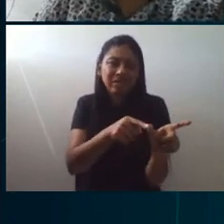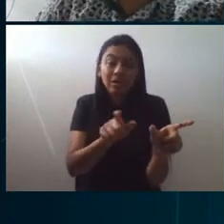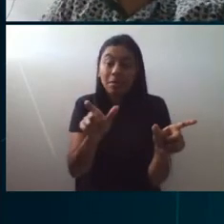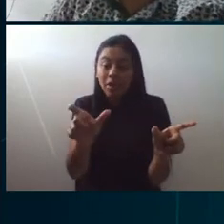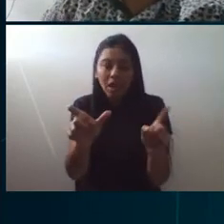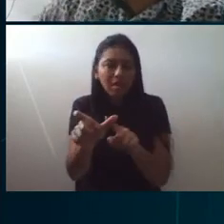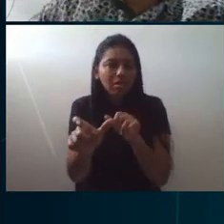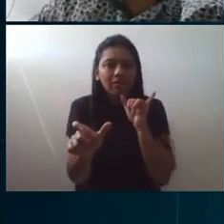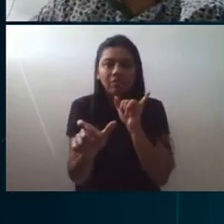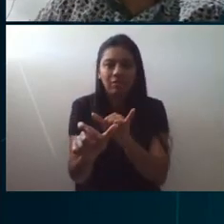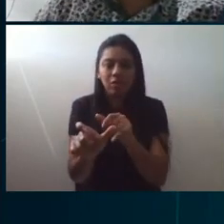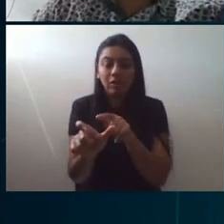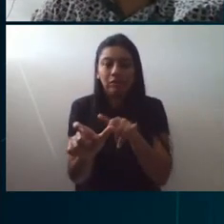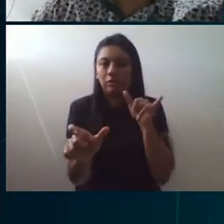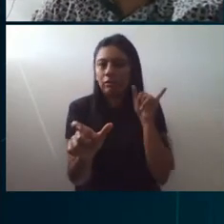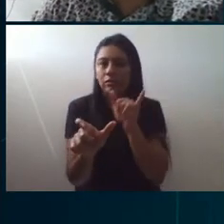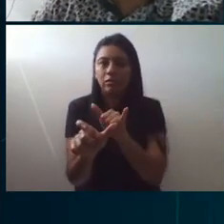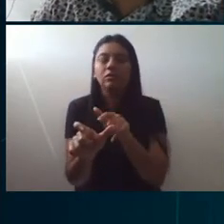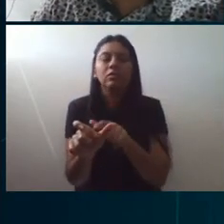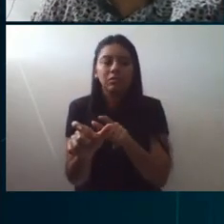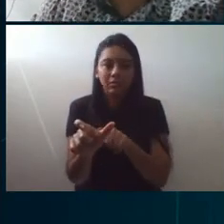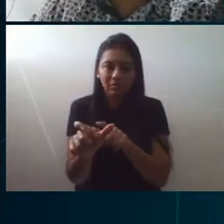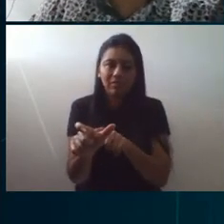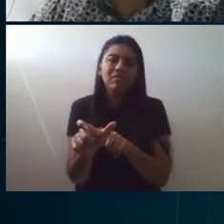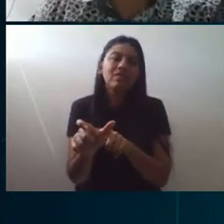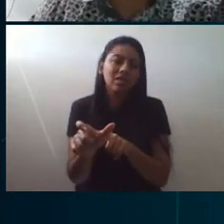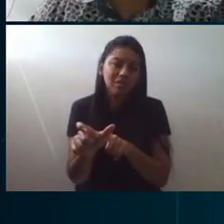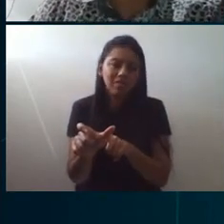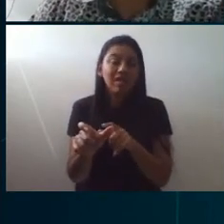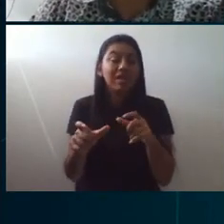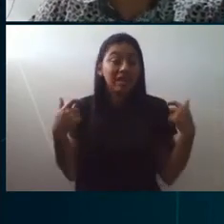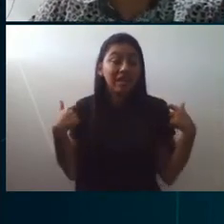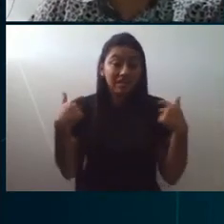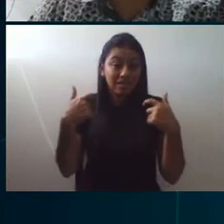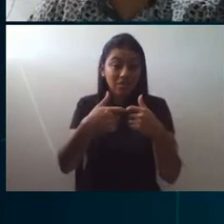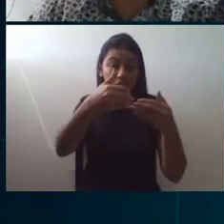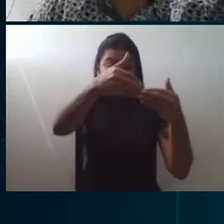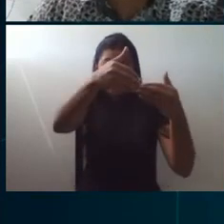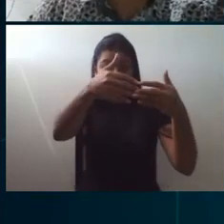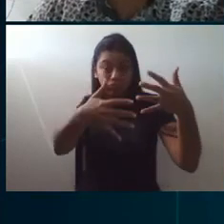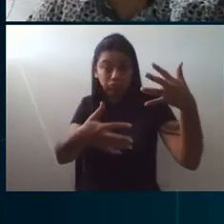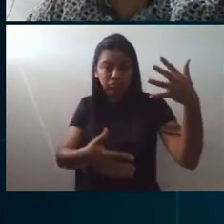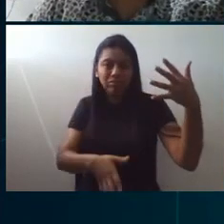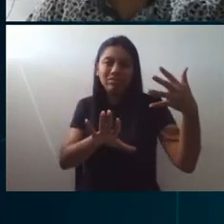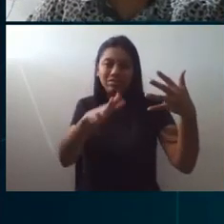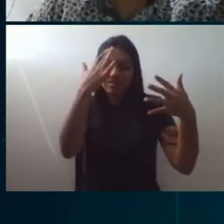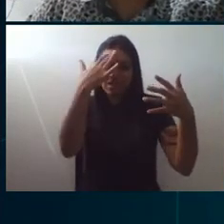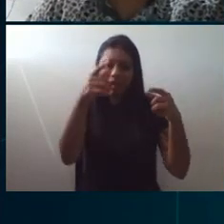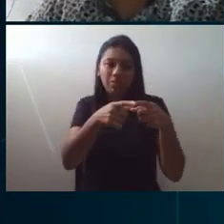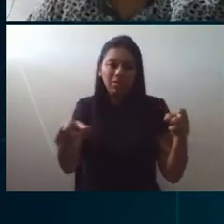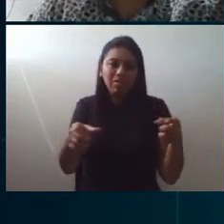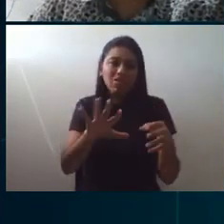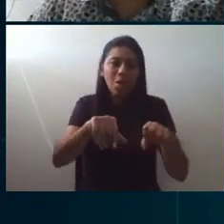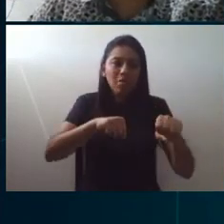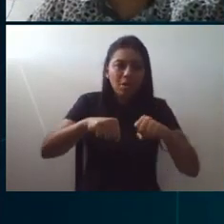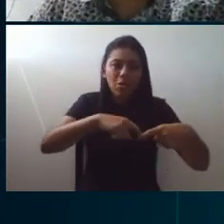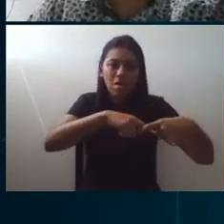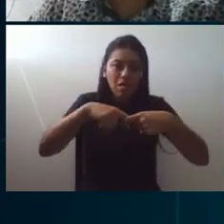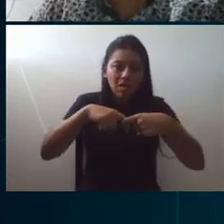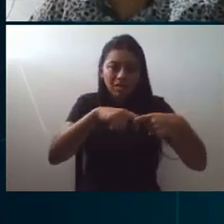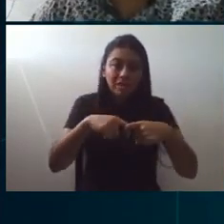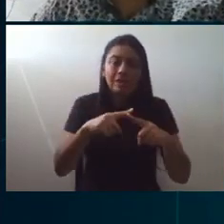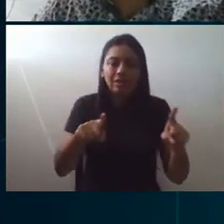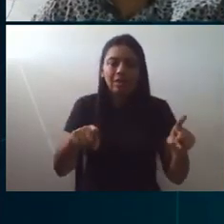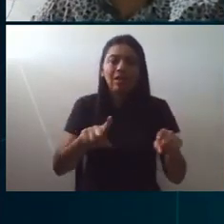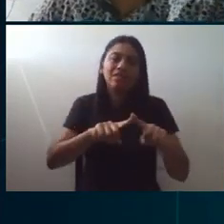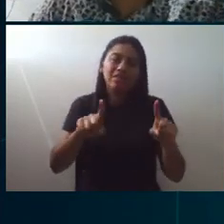vuelve, digamos, una infinidad como tal de términos o de tokens que procesar. Entonces esto lo que nos permite es refinar y normalizar un poquitico más,